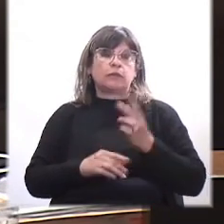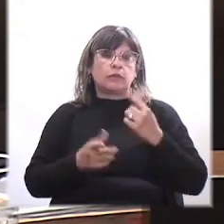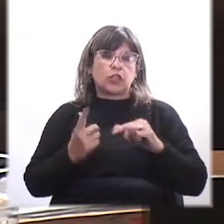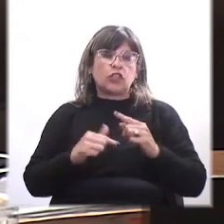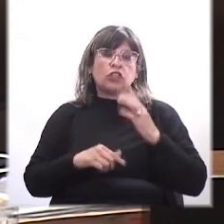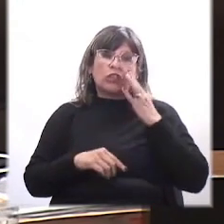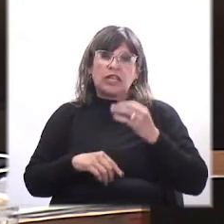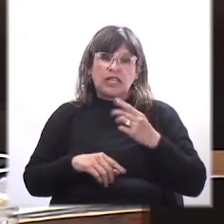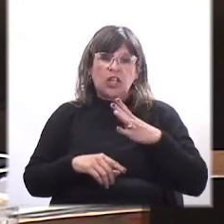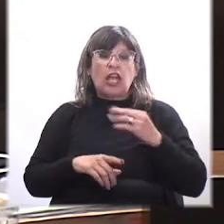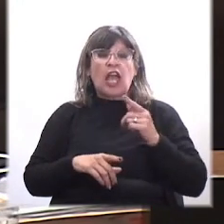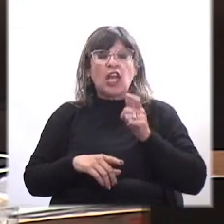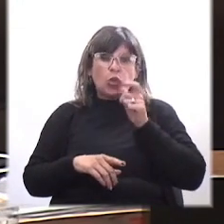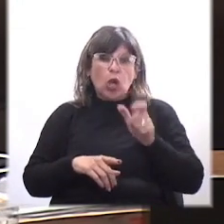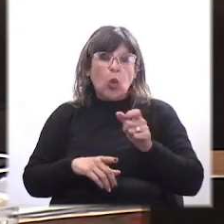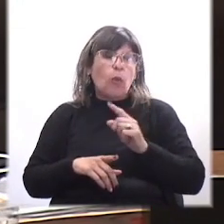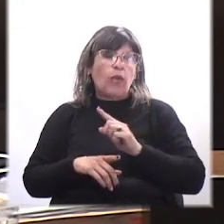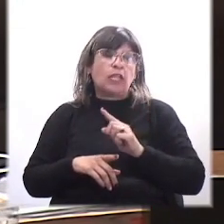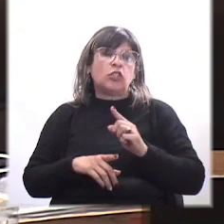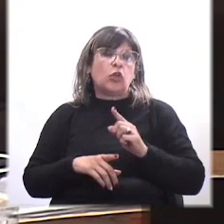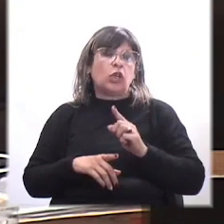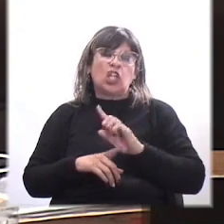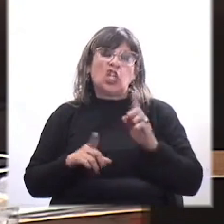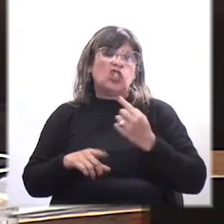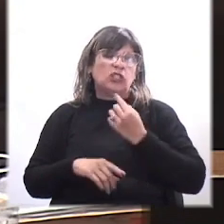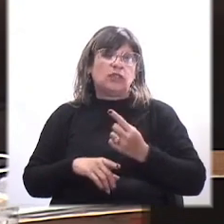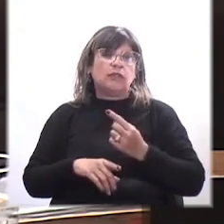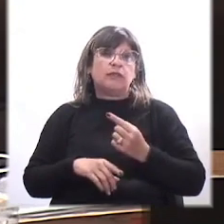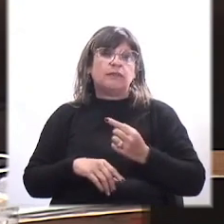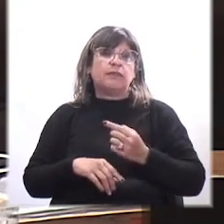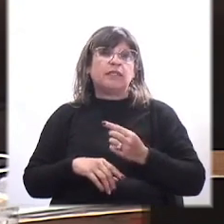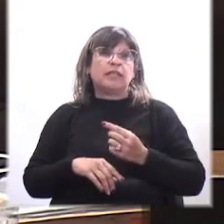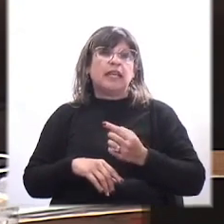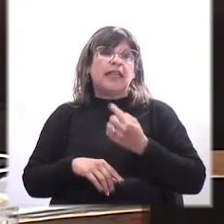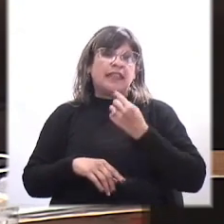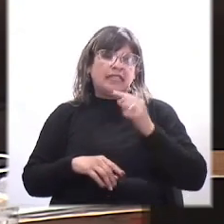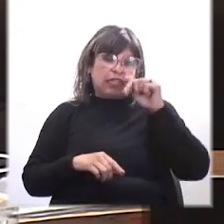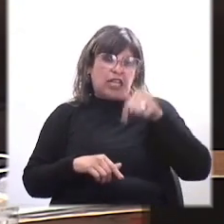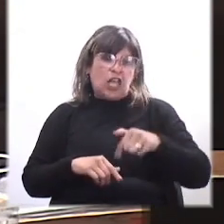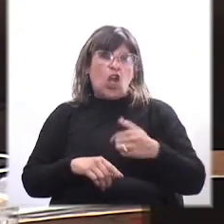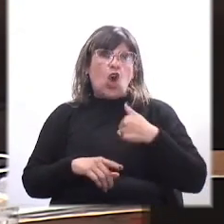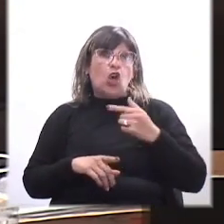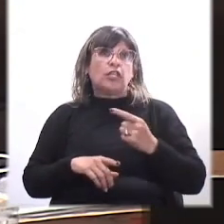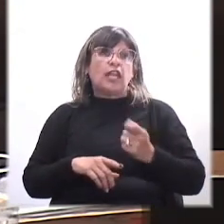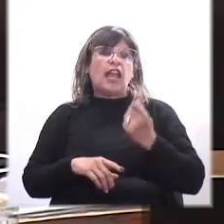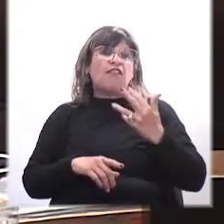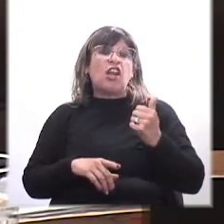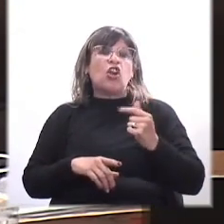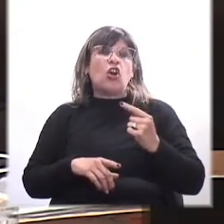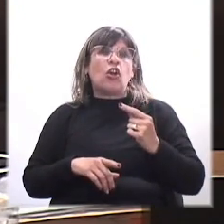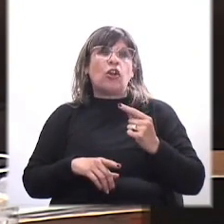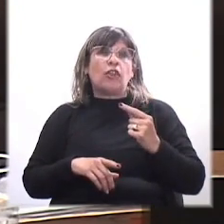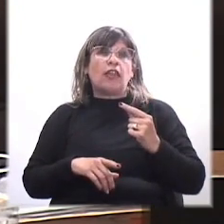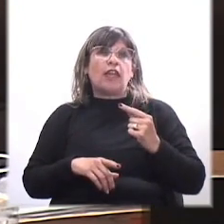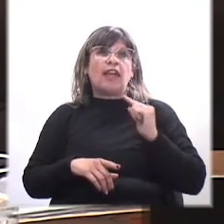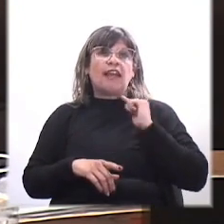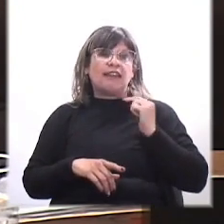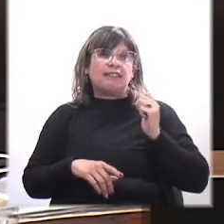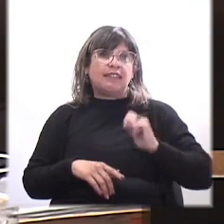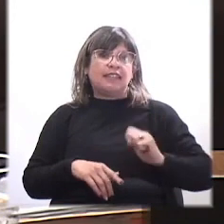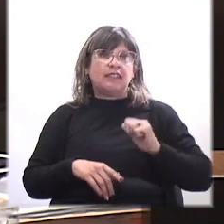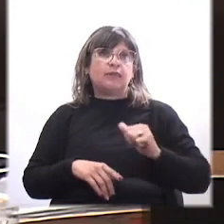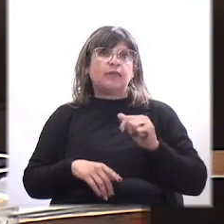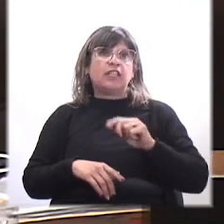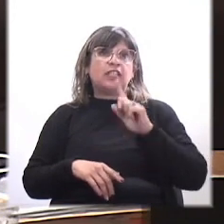Entonces creo que si hay un argumento que no es válido es decir que hoy el valor de Gas Sayago son